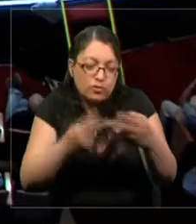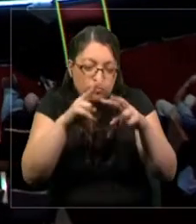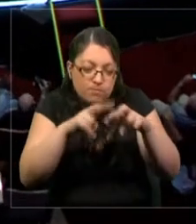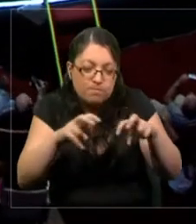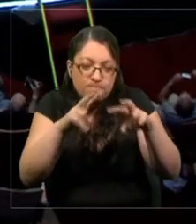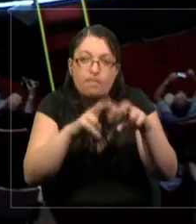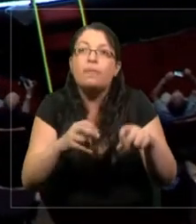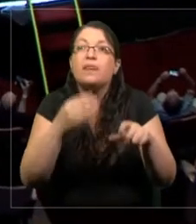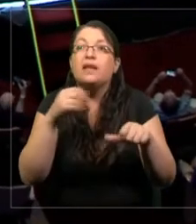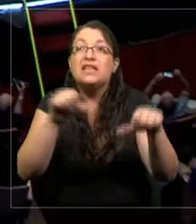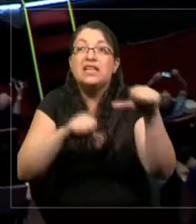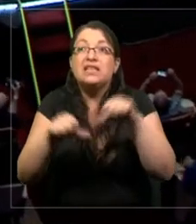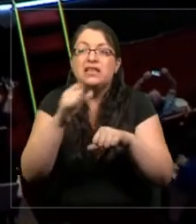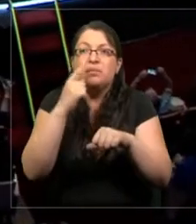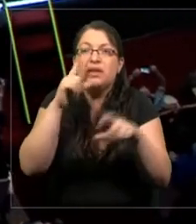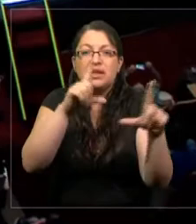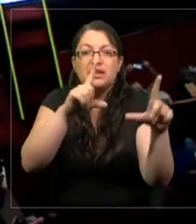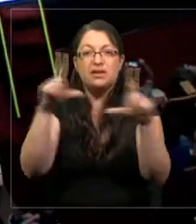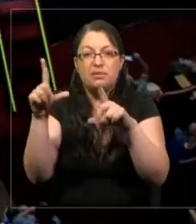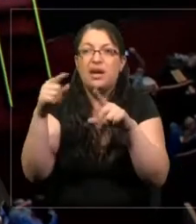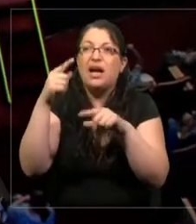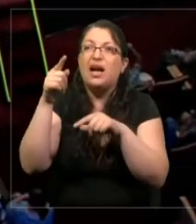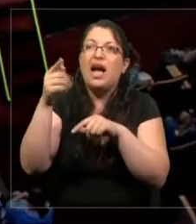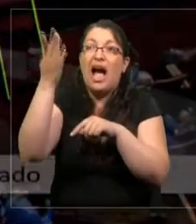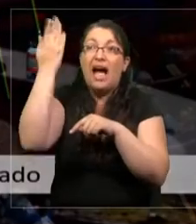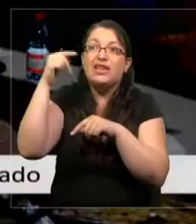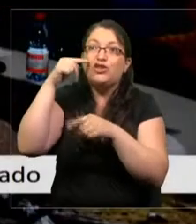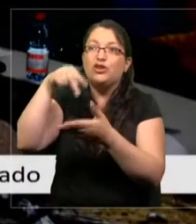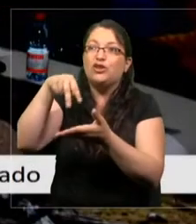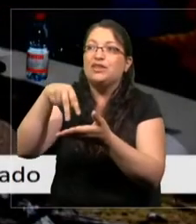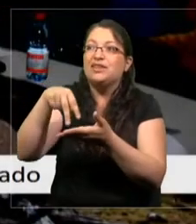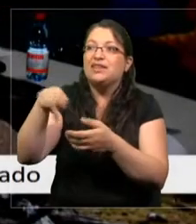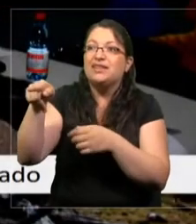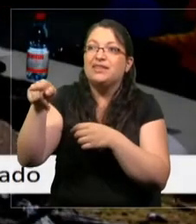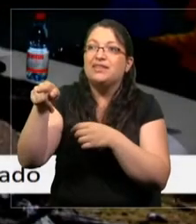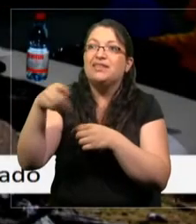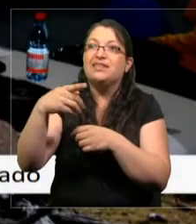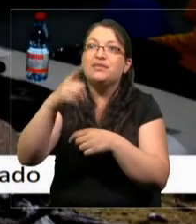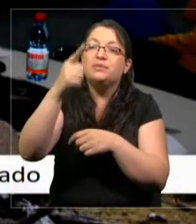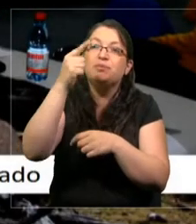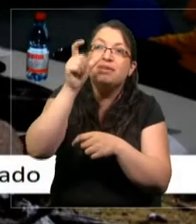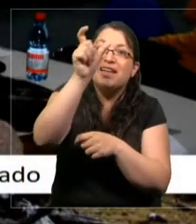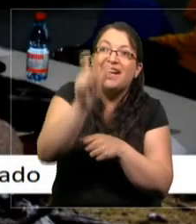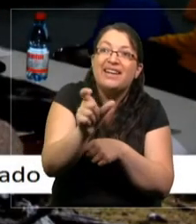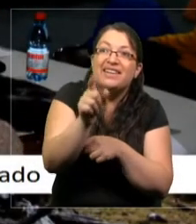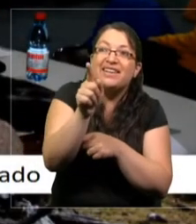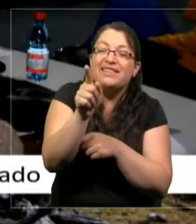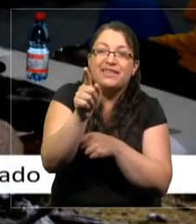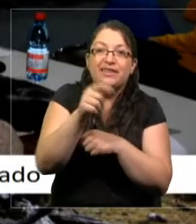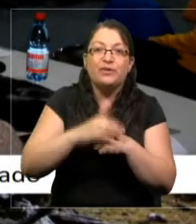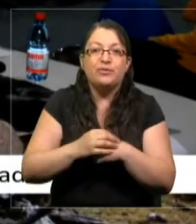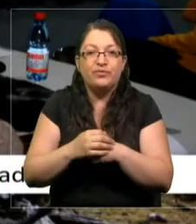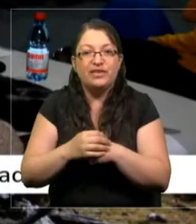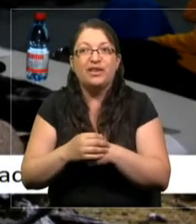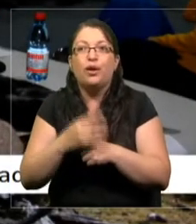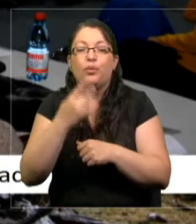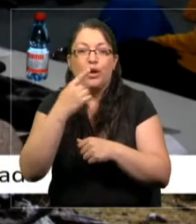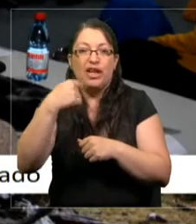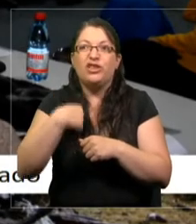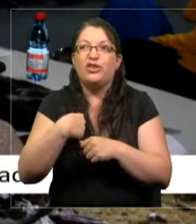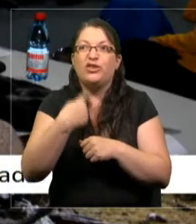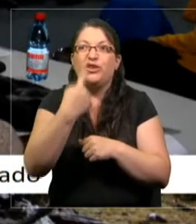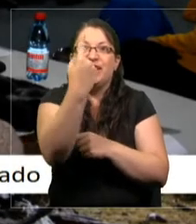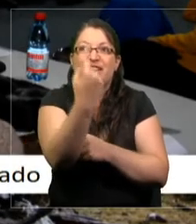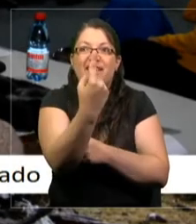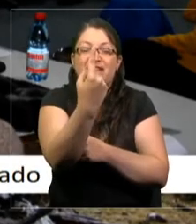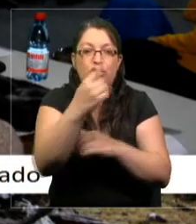integrado ese es una imagen aquí aparecía yo que lo mostré la mostré porque estoy aquí y estaba